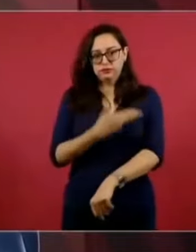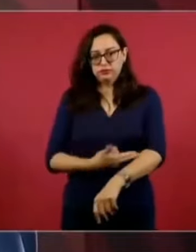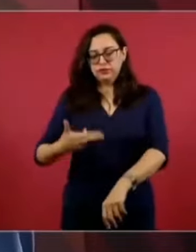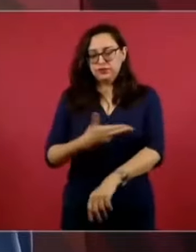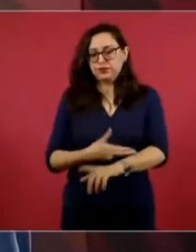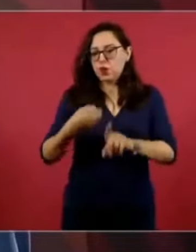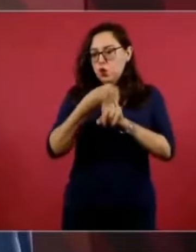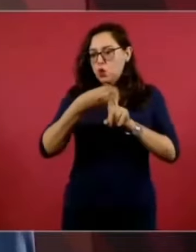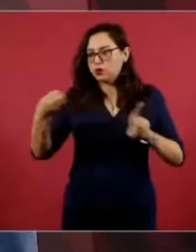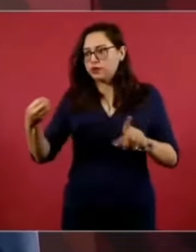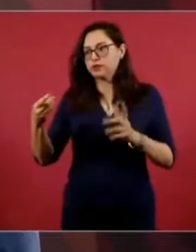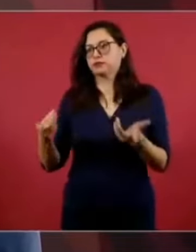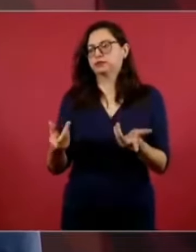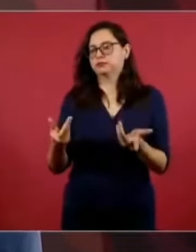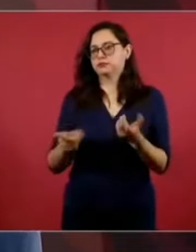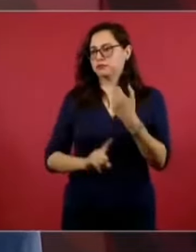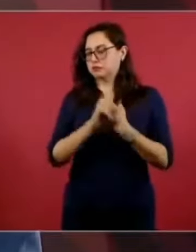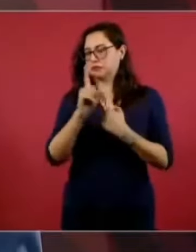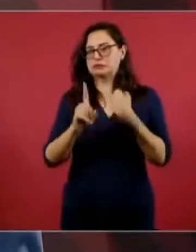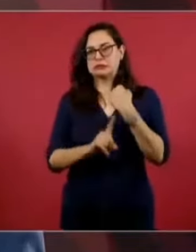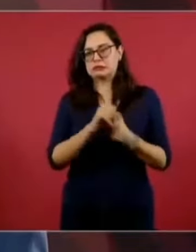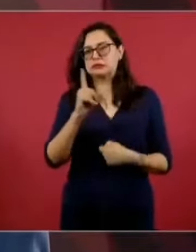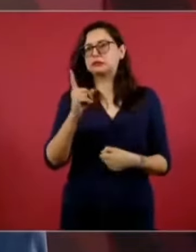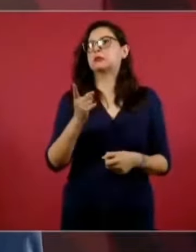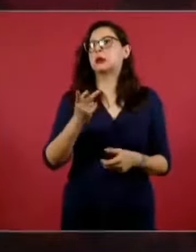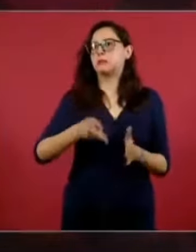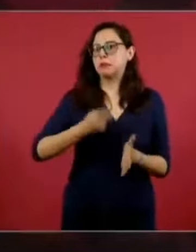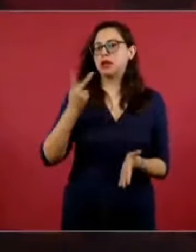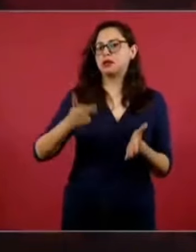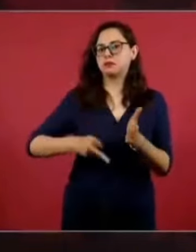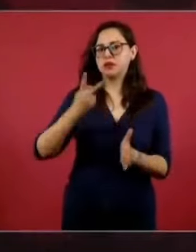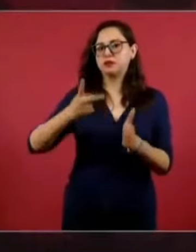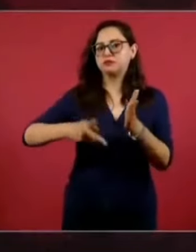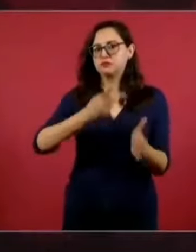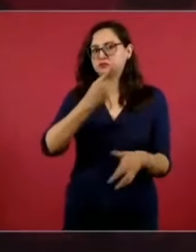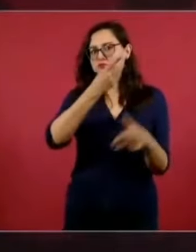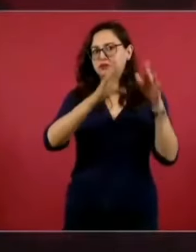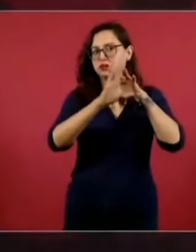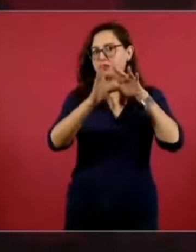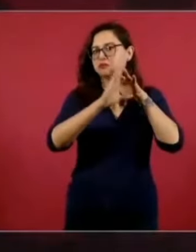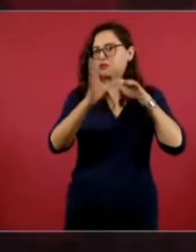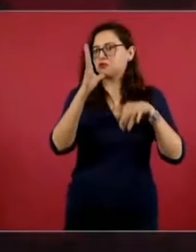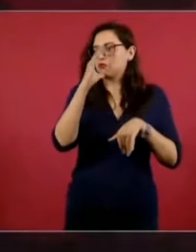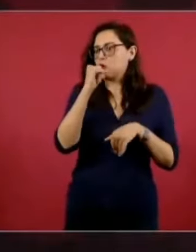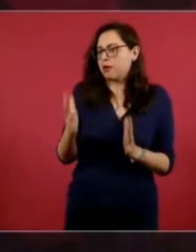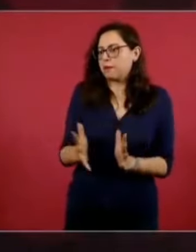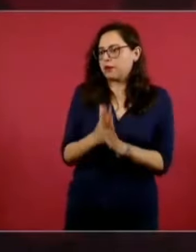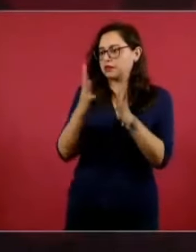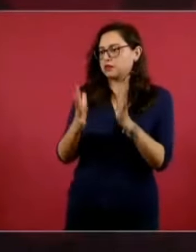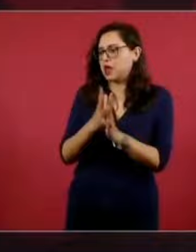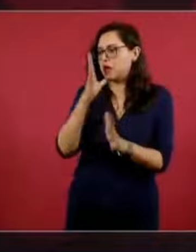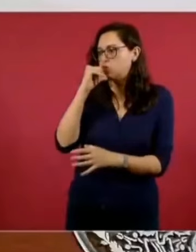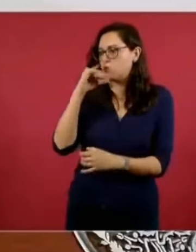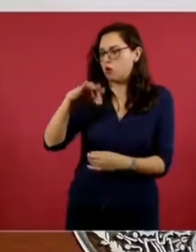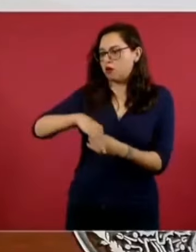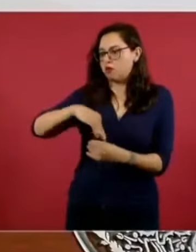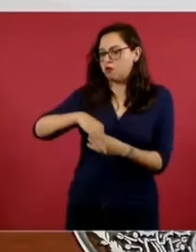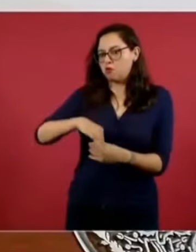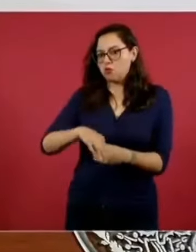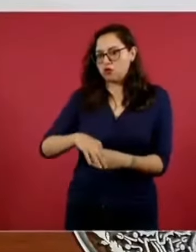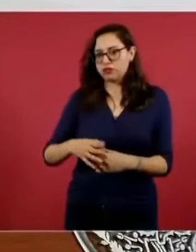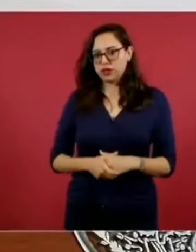de resolver la falta de participación de los